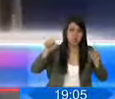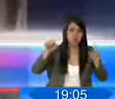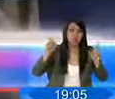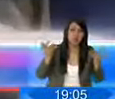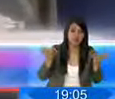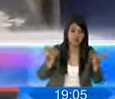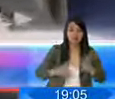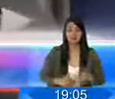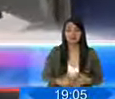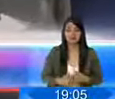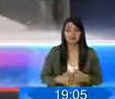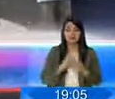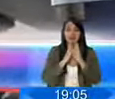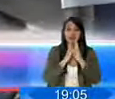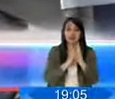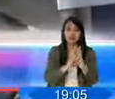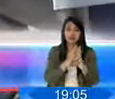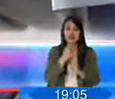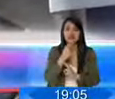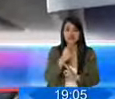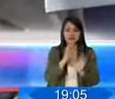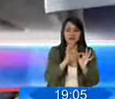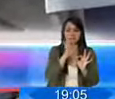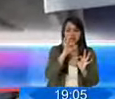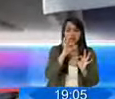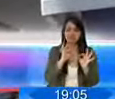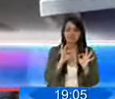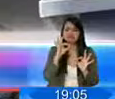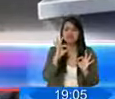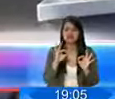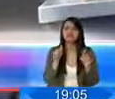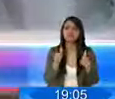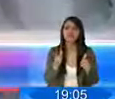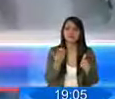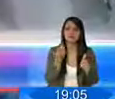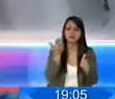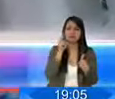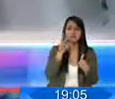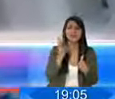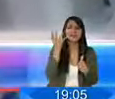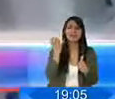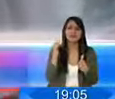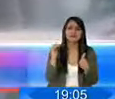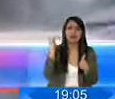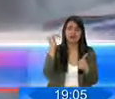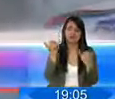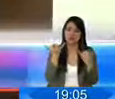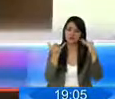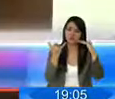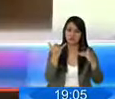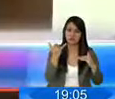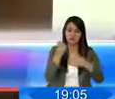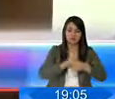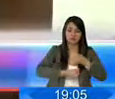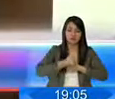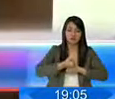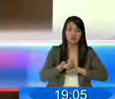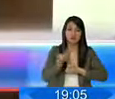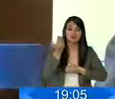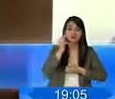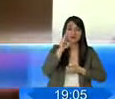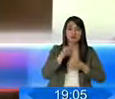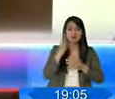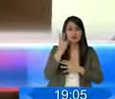es que la hay. Los resultados arrojaron cifras mejores a las registradas en el 2015. En el año pasado, en el